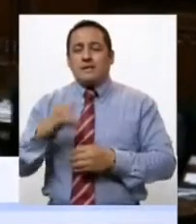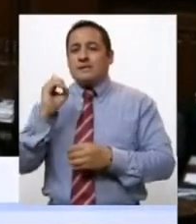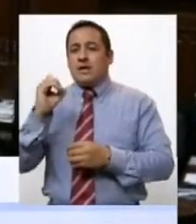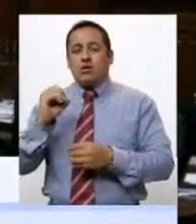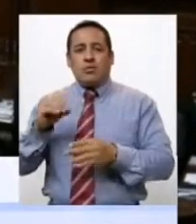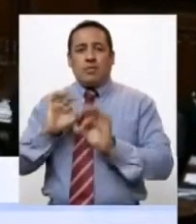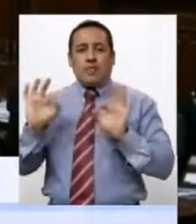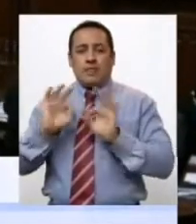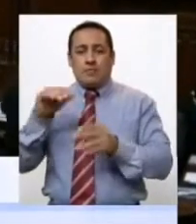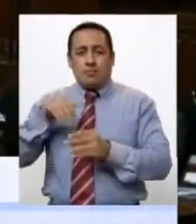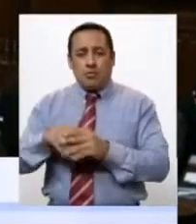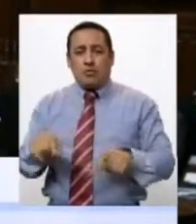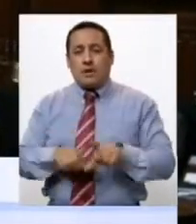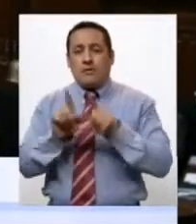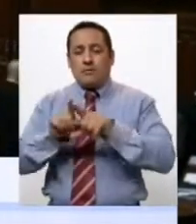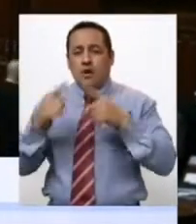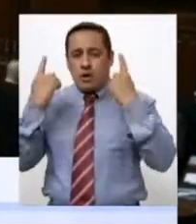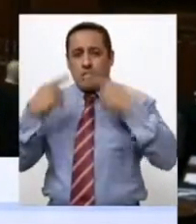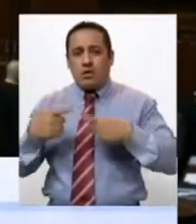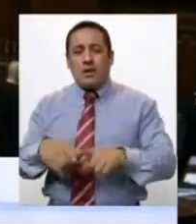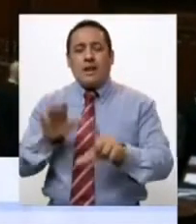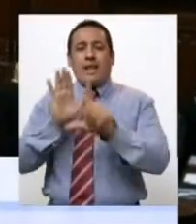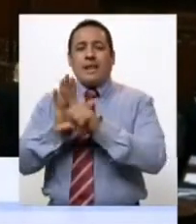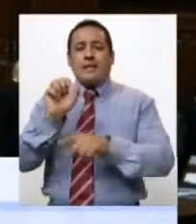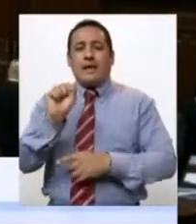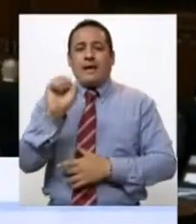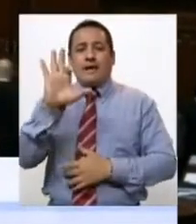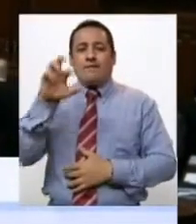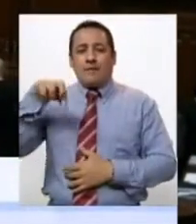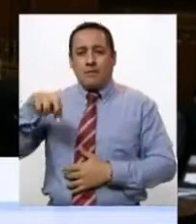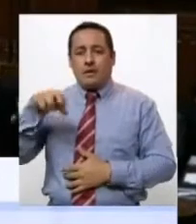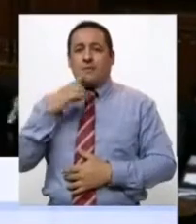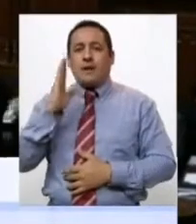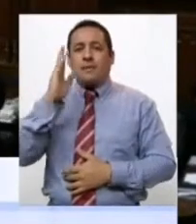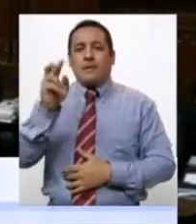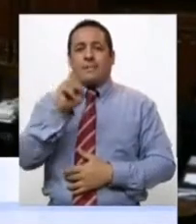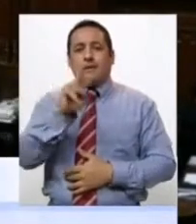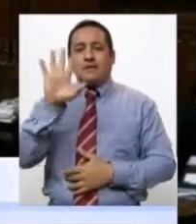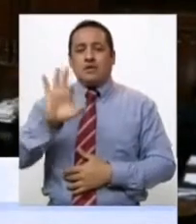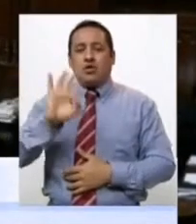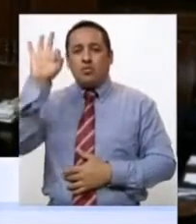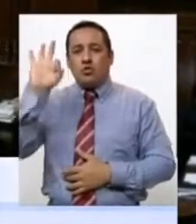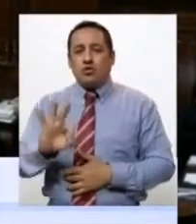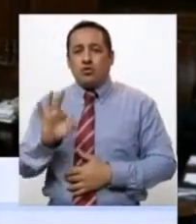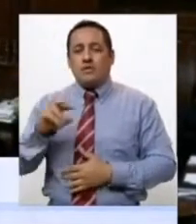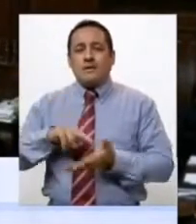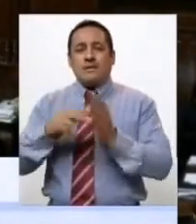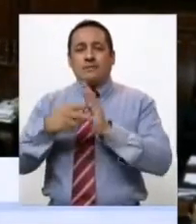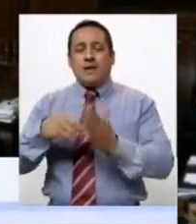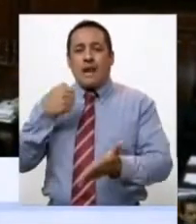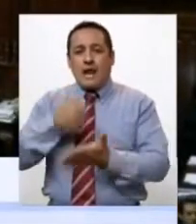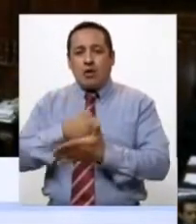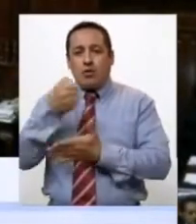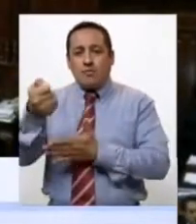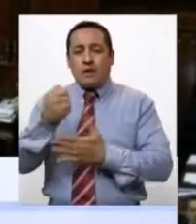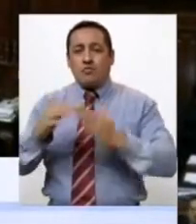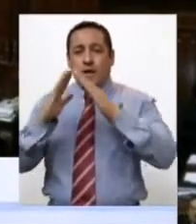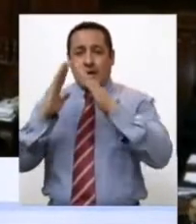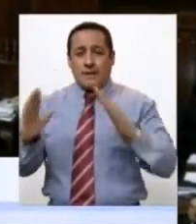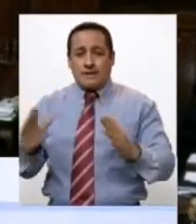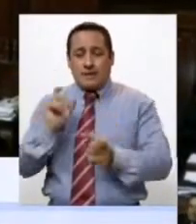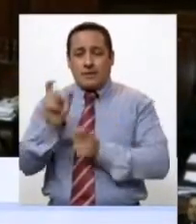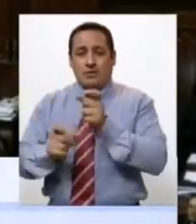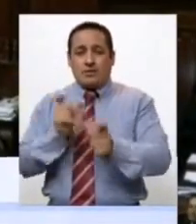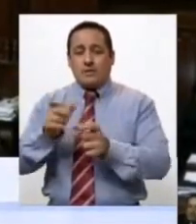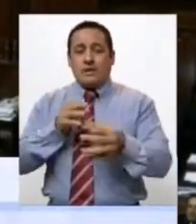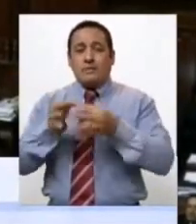0 abstenciones por insistencia la ley de las AFP para la disposición del 25% para lo que es la compra inicial de un inmueble y